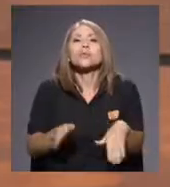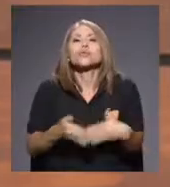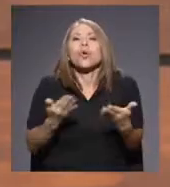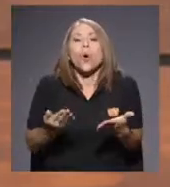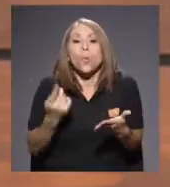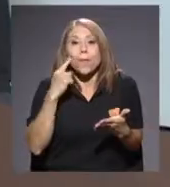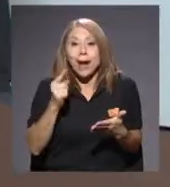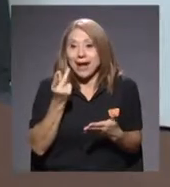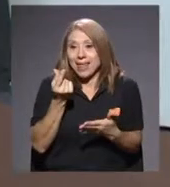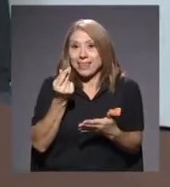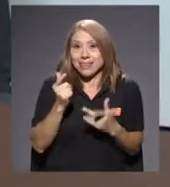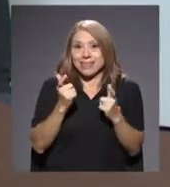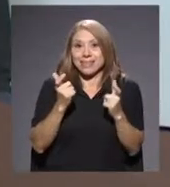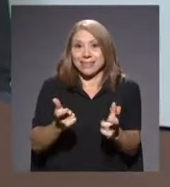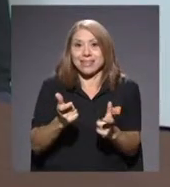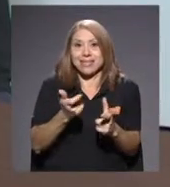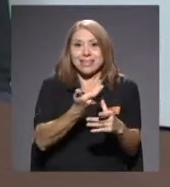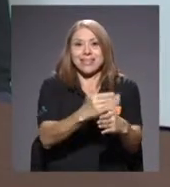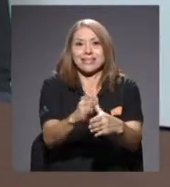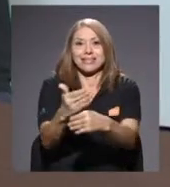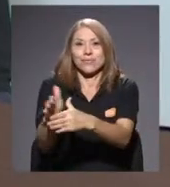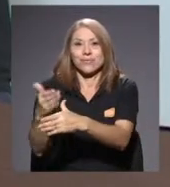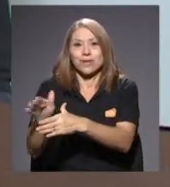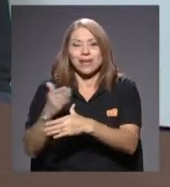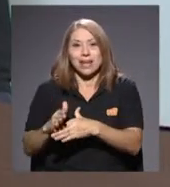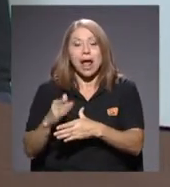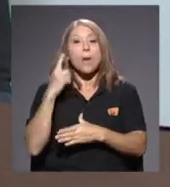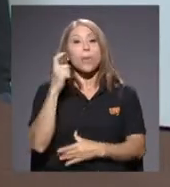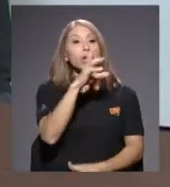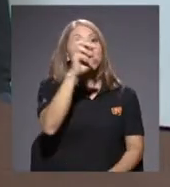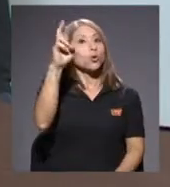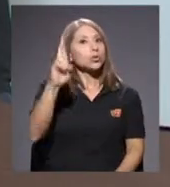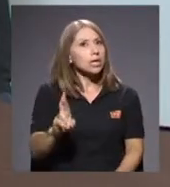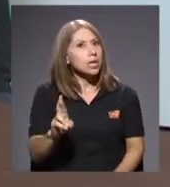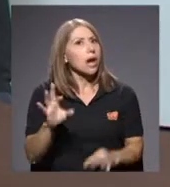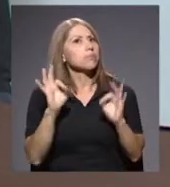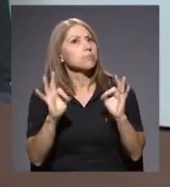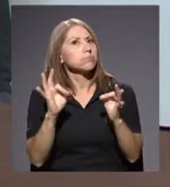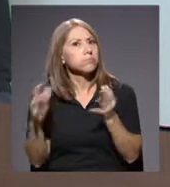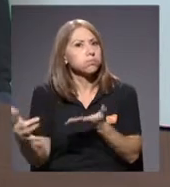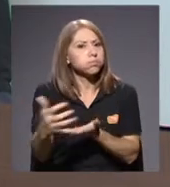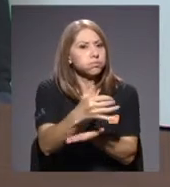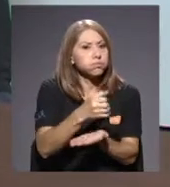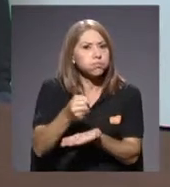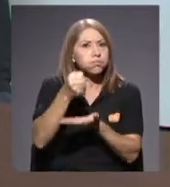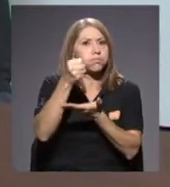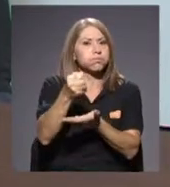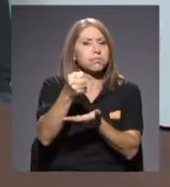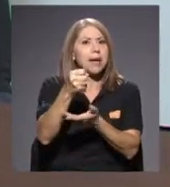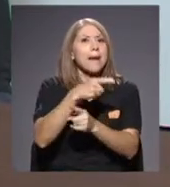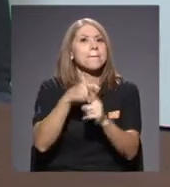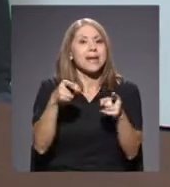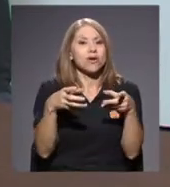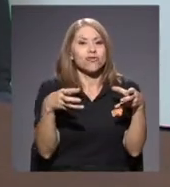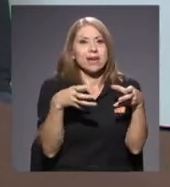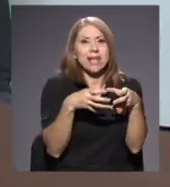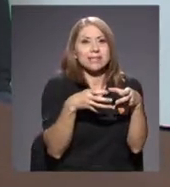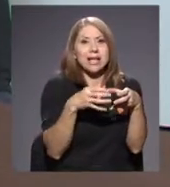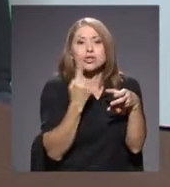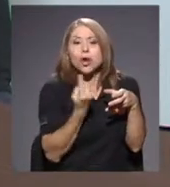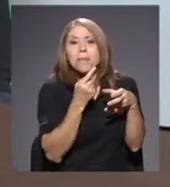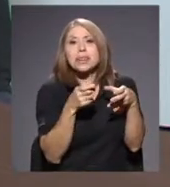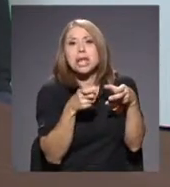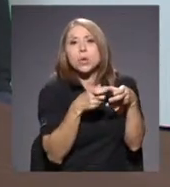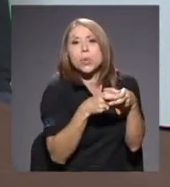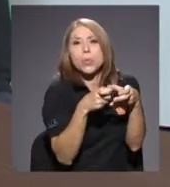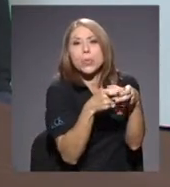Porque Costa Rica es un país que produce mucha riqueza, pero que uno de sus mayores problemas es que cada vez la concentra más. Si nosotros vemos a